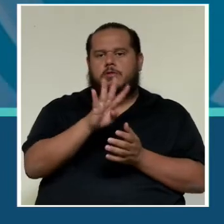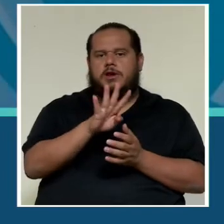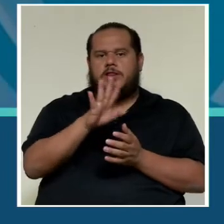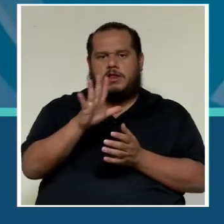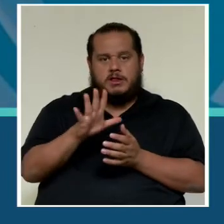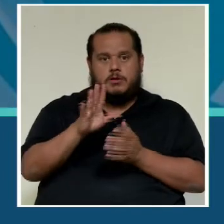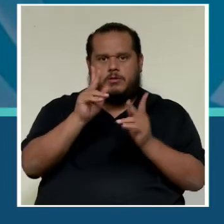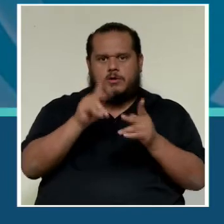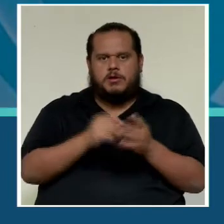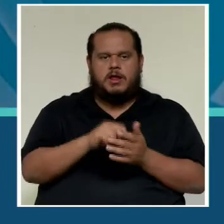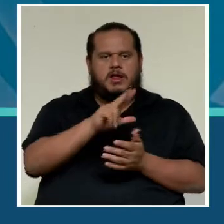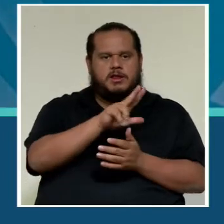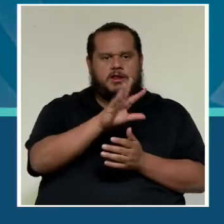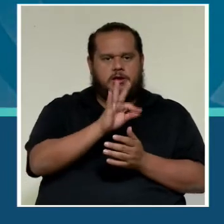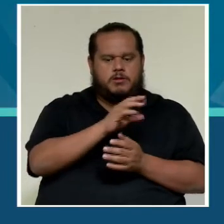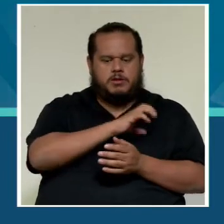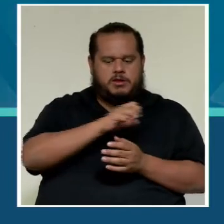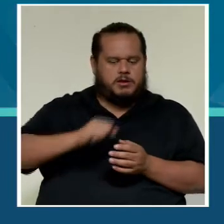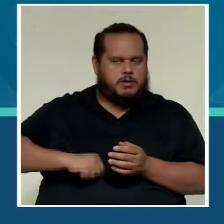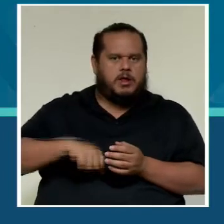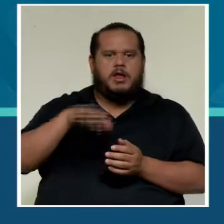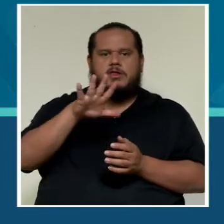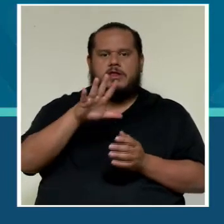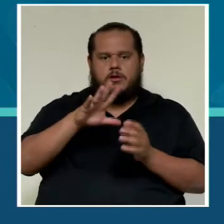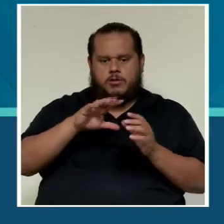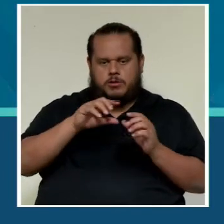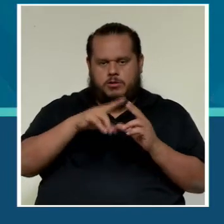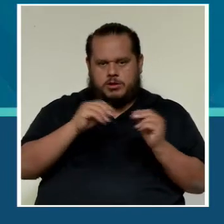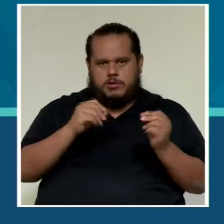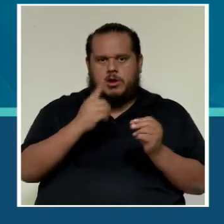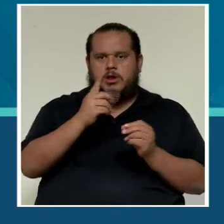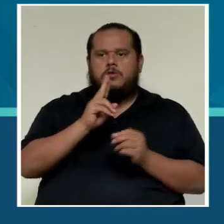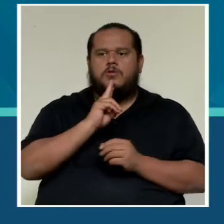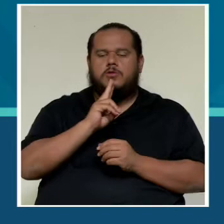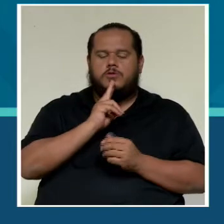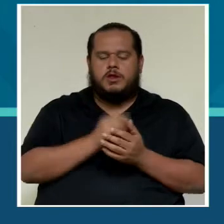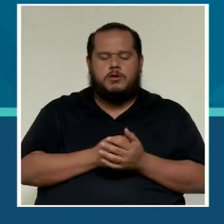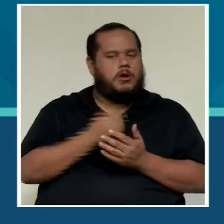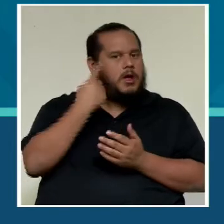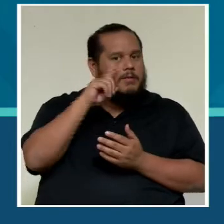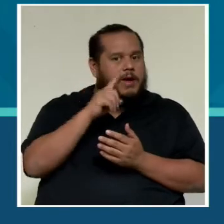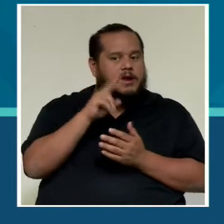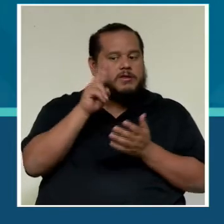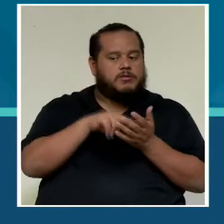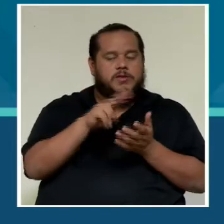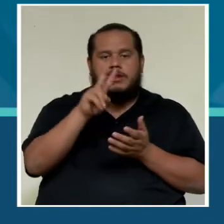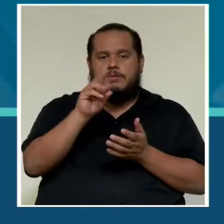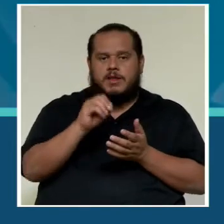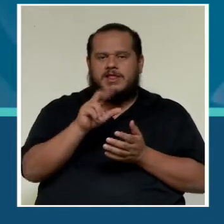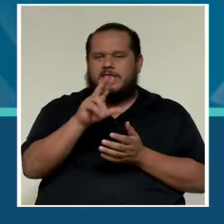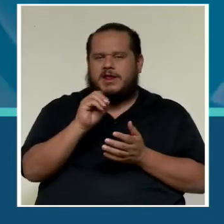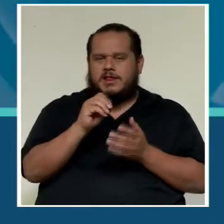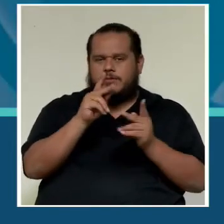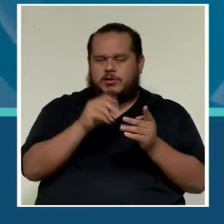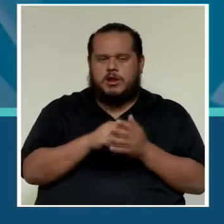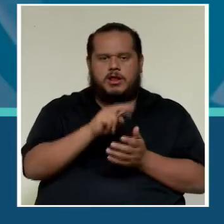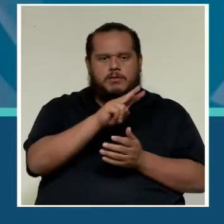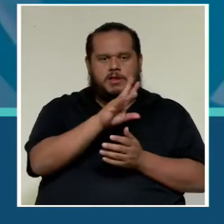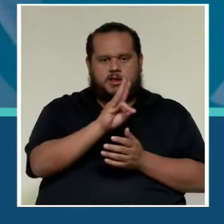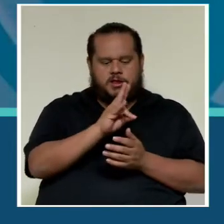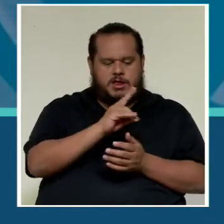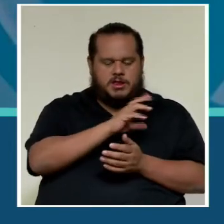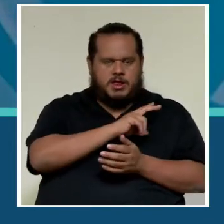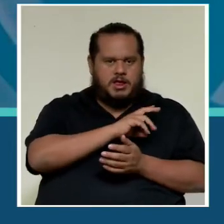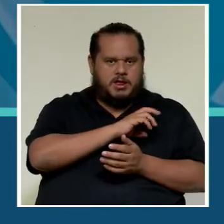45 personas, 39 salvadoreños, 5 nicaragüenses y un hondureño. Para el 2020, 30 personas, 27 salvadoreños,